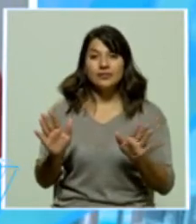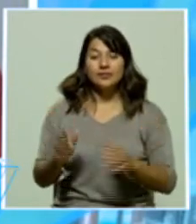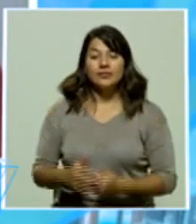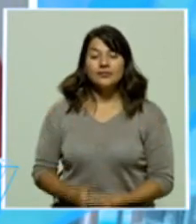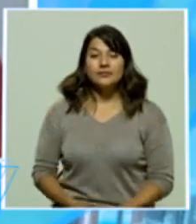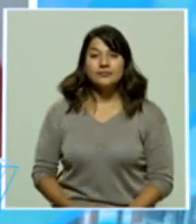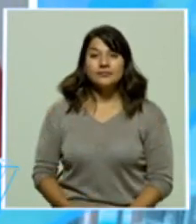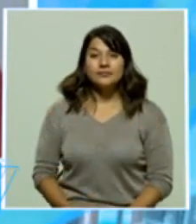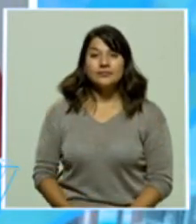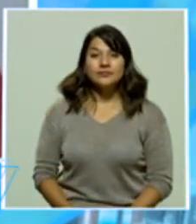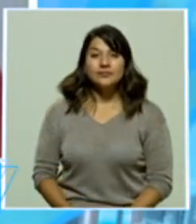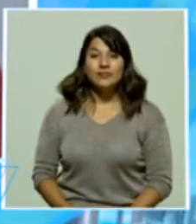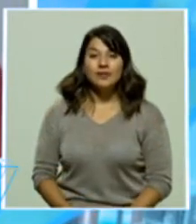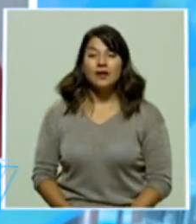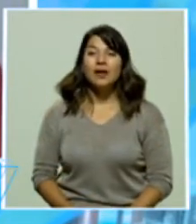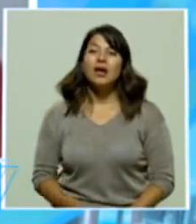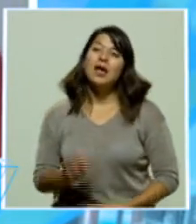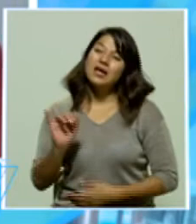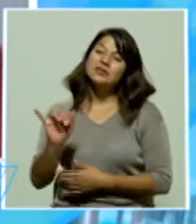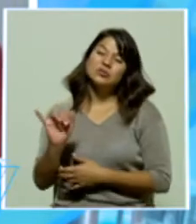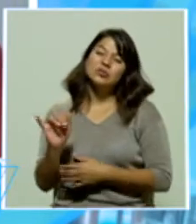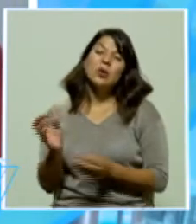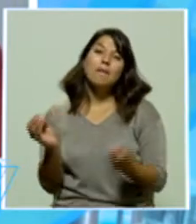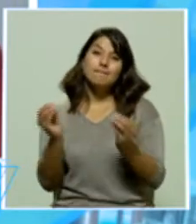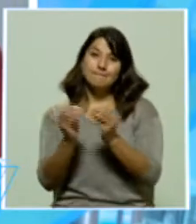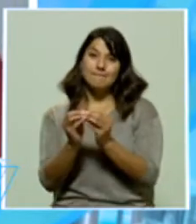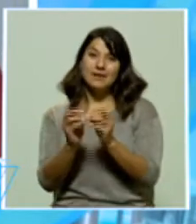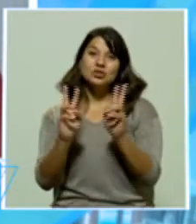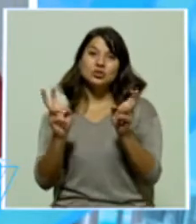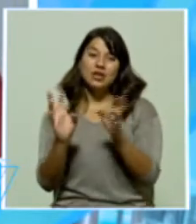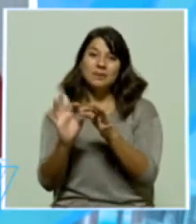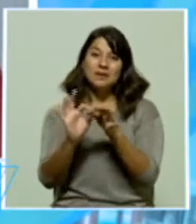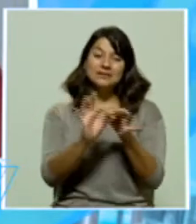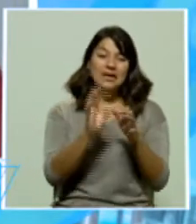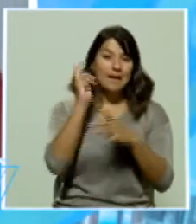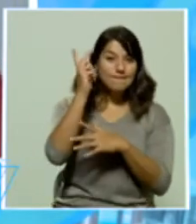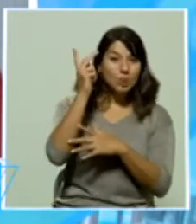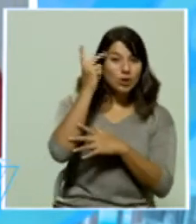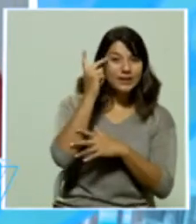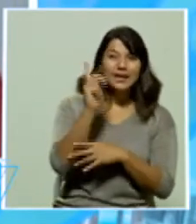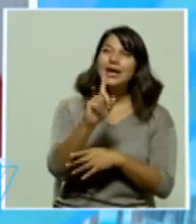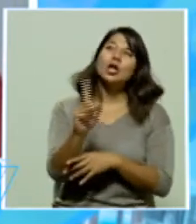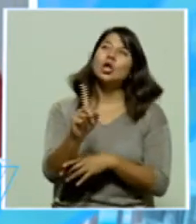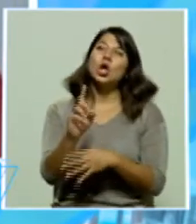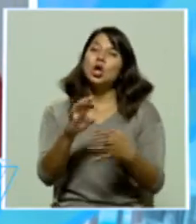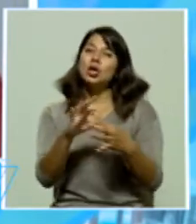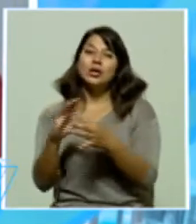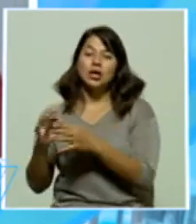lo ven más como un tema político en lugar de verlo como un tema de vidas.